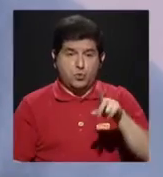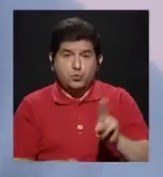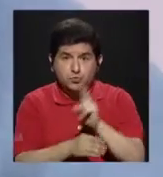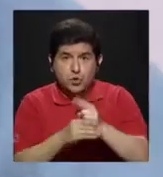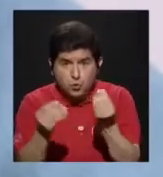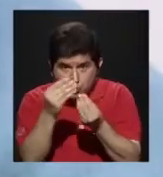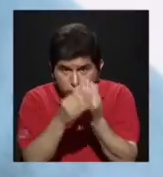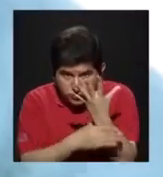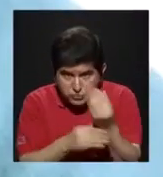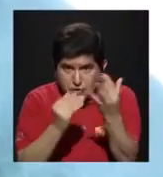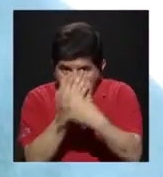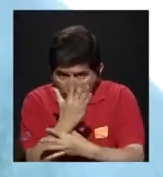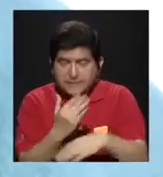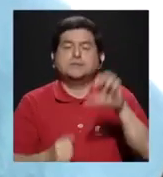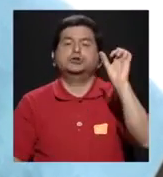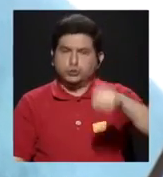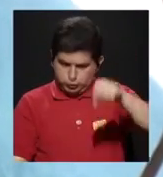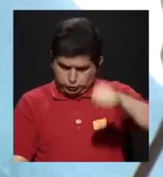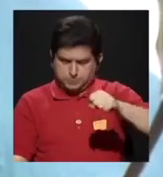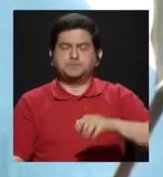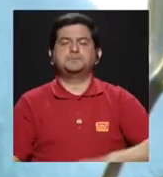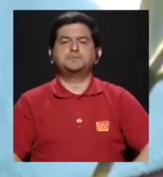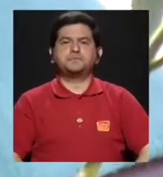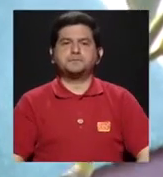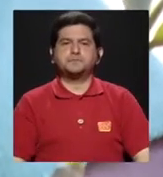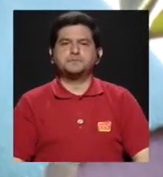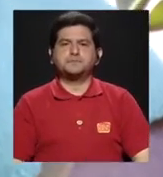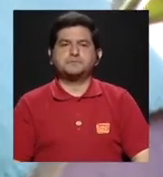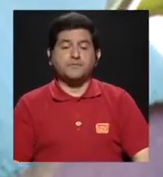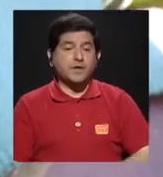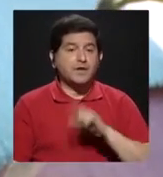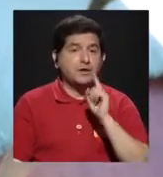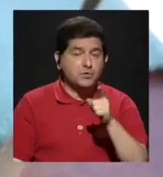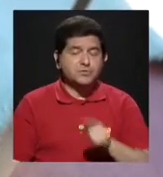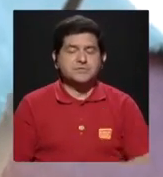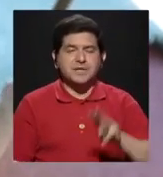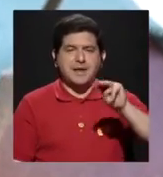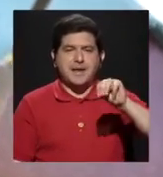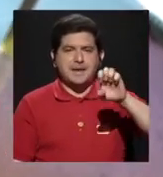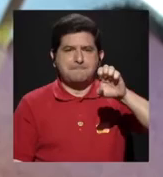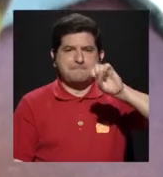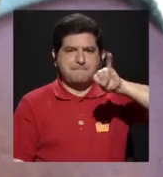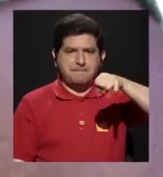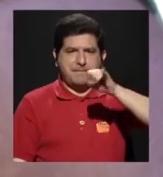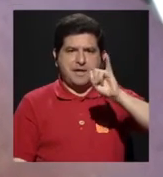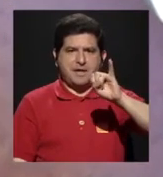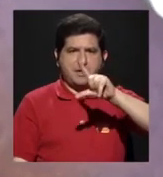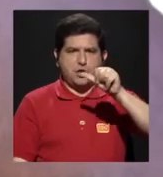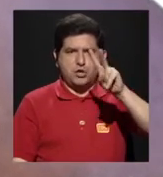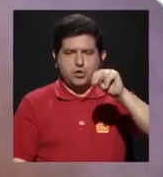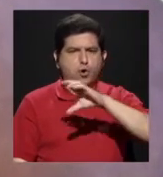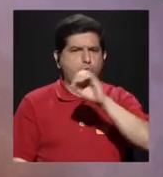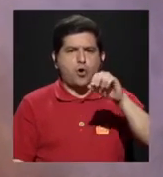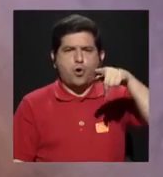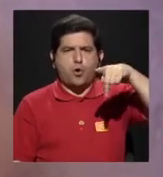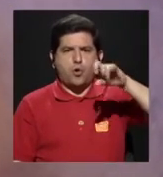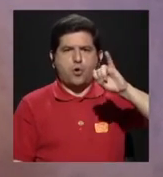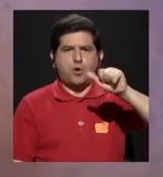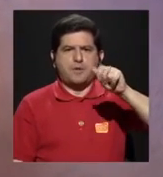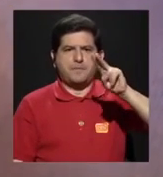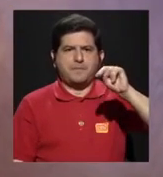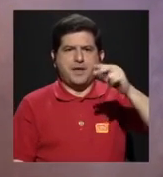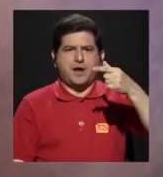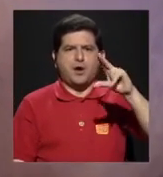guantes o Uso guantes. es guantes? ¿Y usted con los mejillones? Bueno, o con no las piangas, no sé, no me han hablado de piangas.